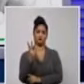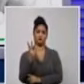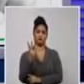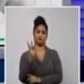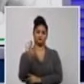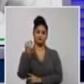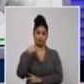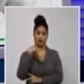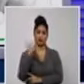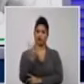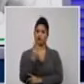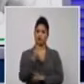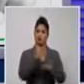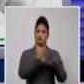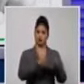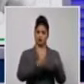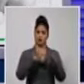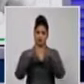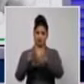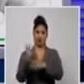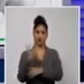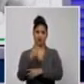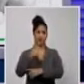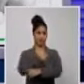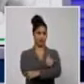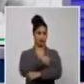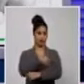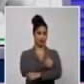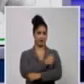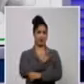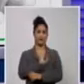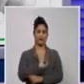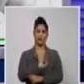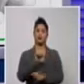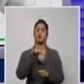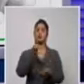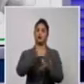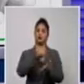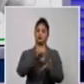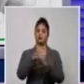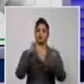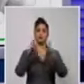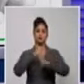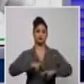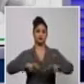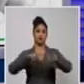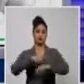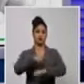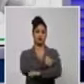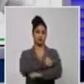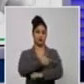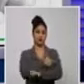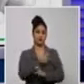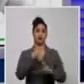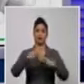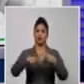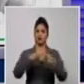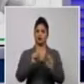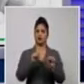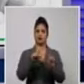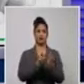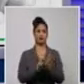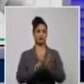del Centro de Ingeniería Genética y Biotecnología CIGB. Este estudio se realiza en Santiago de Cuba después de